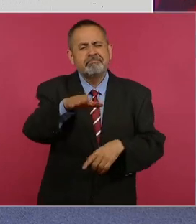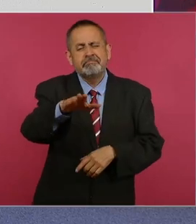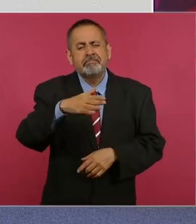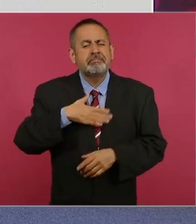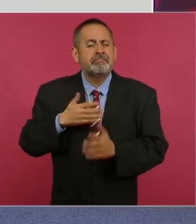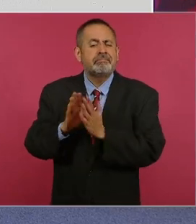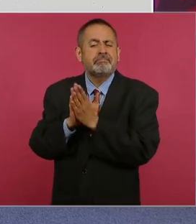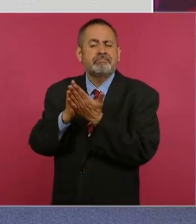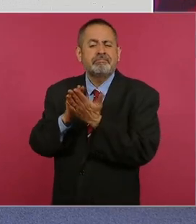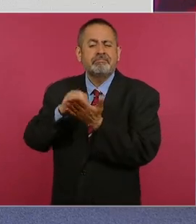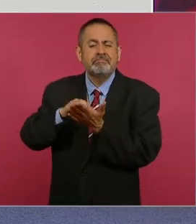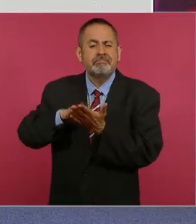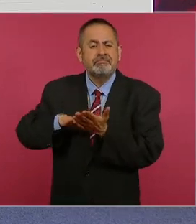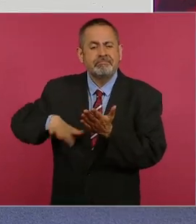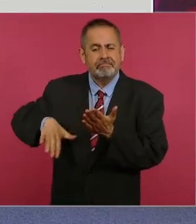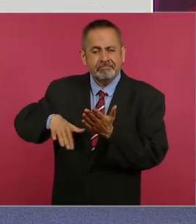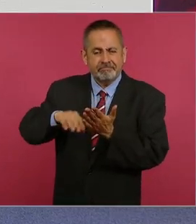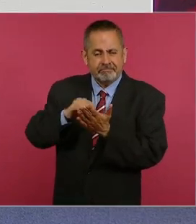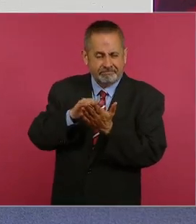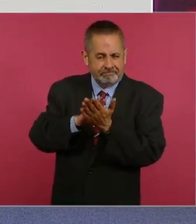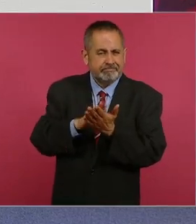mi libro último,